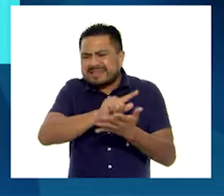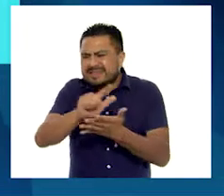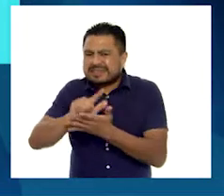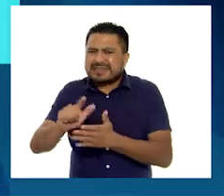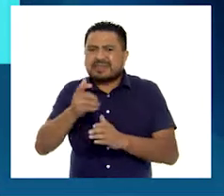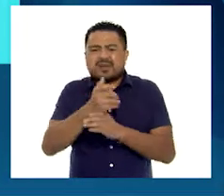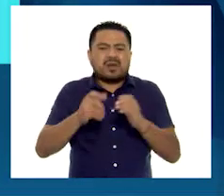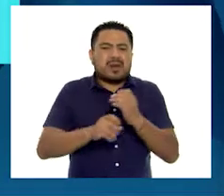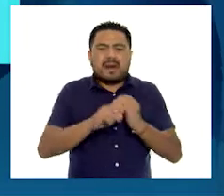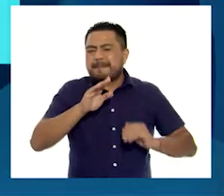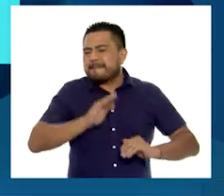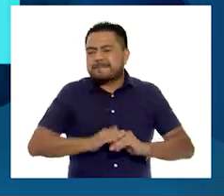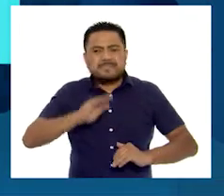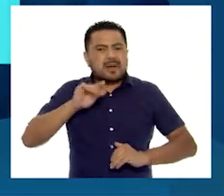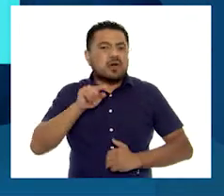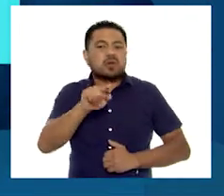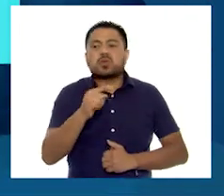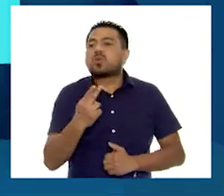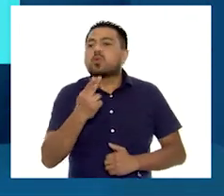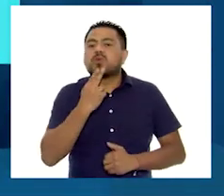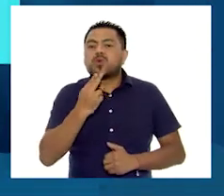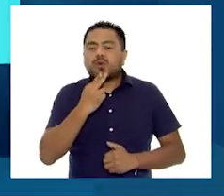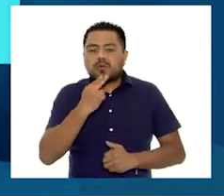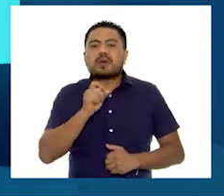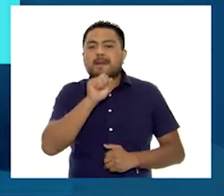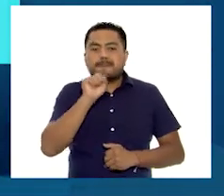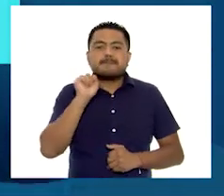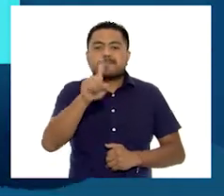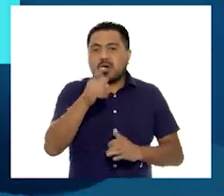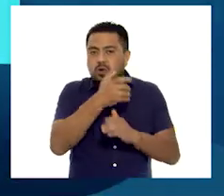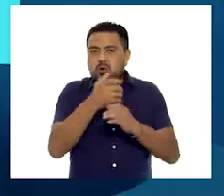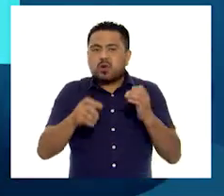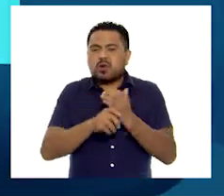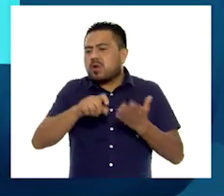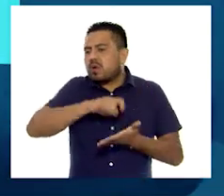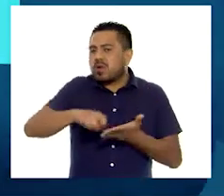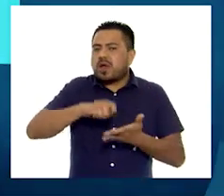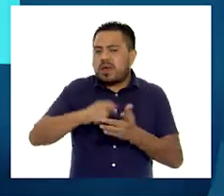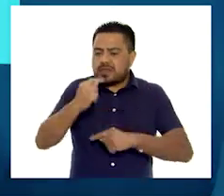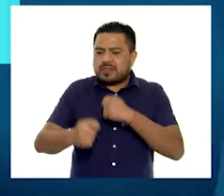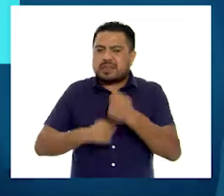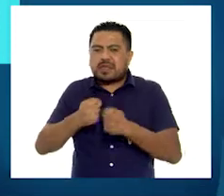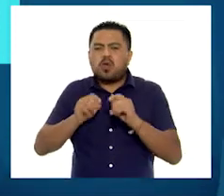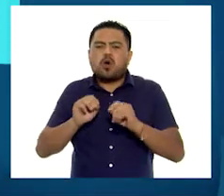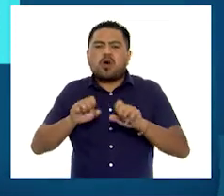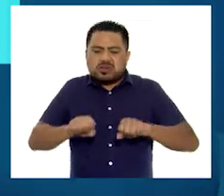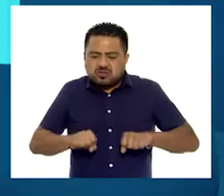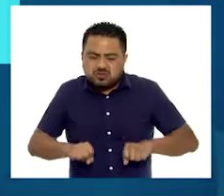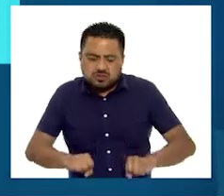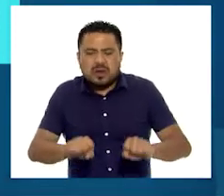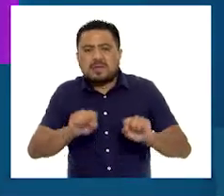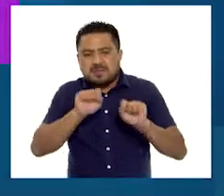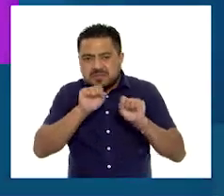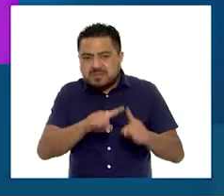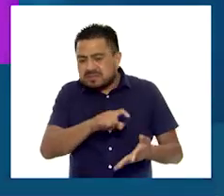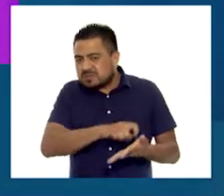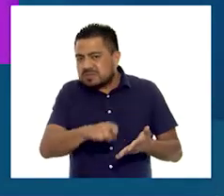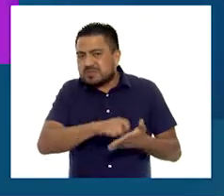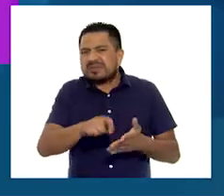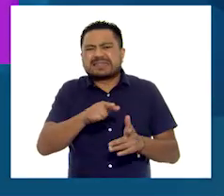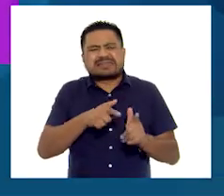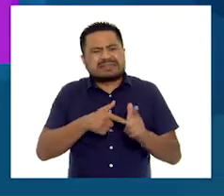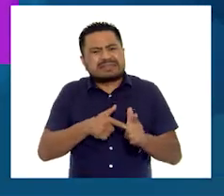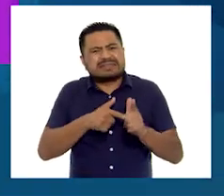Desinfecta las superficies de los objetos que más utilizas. También las cosas que compres en la tienda o en el supermercado.